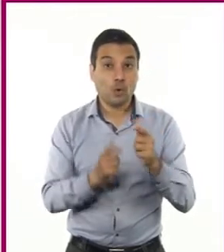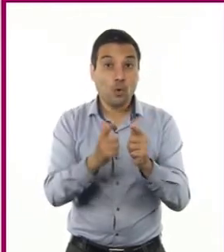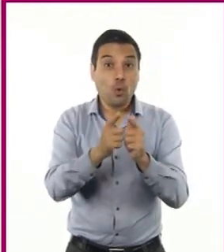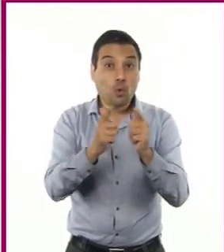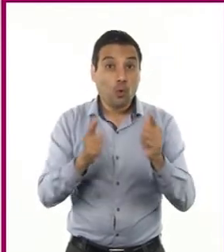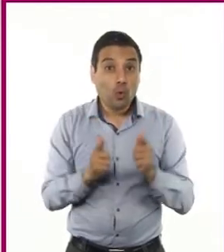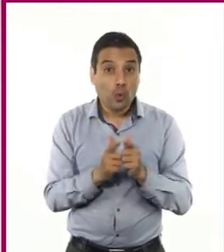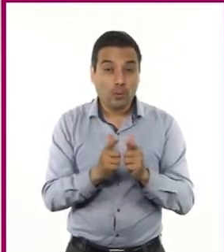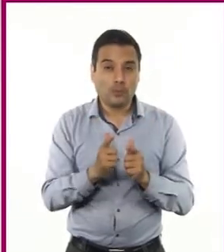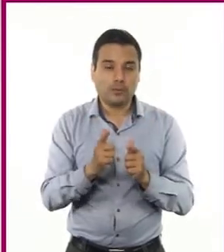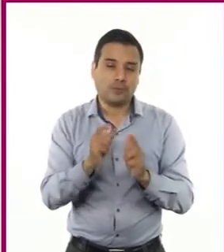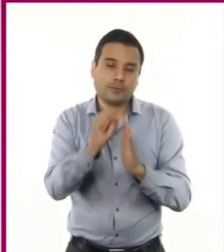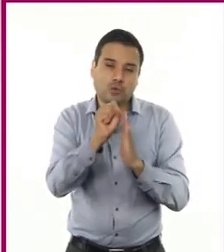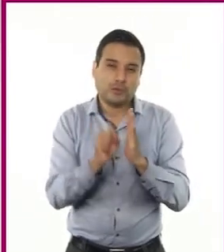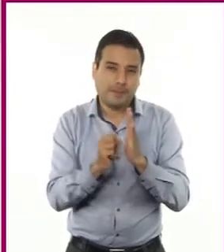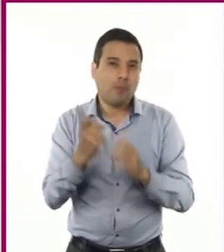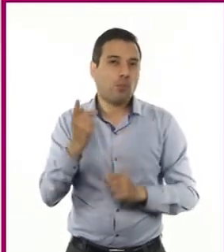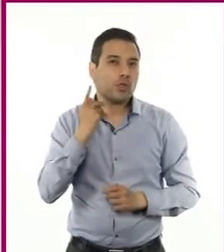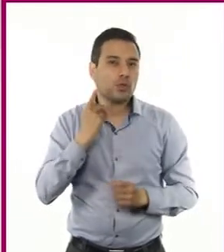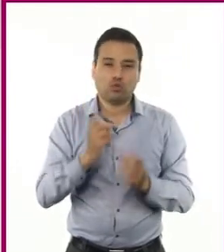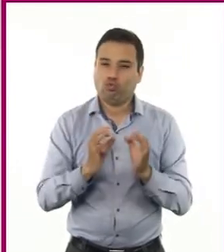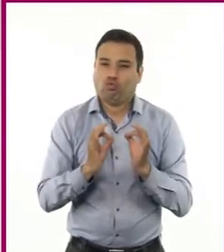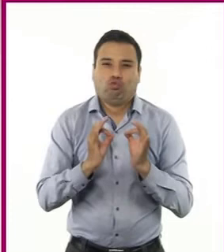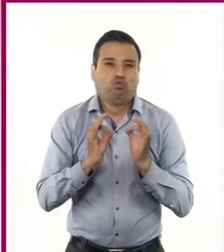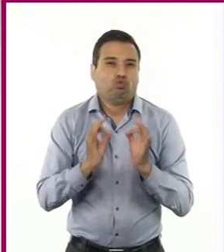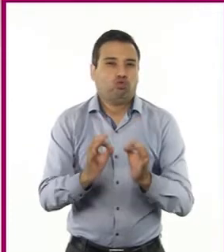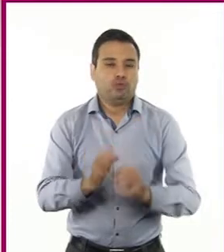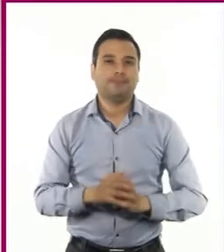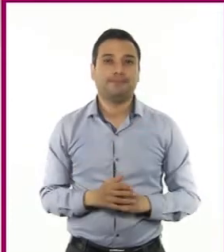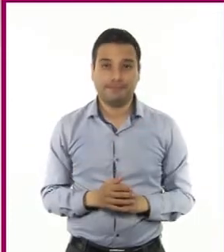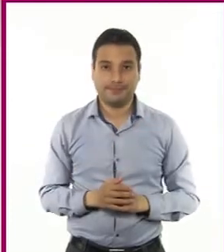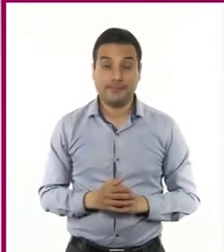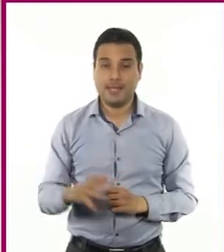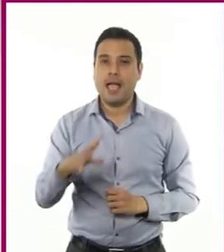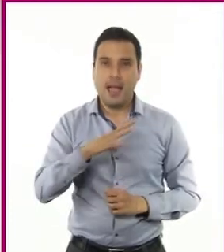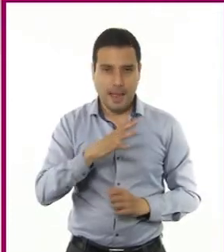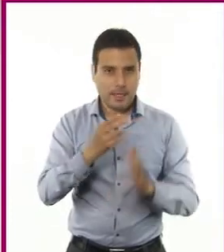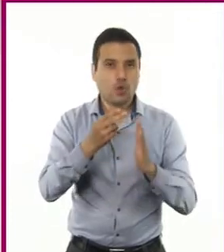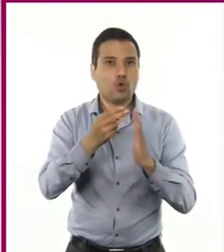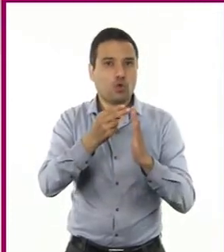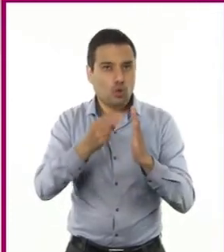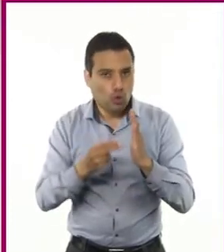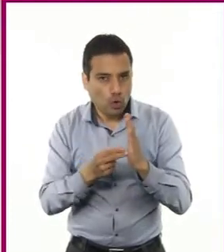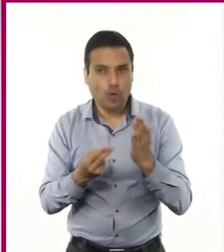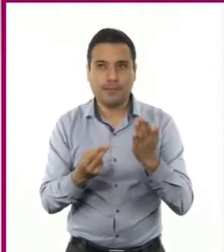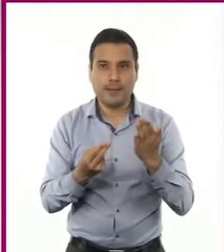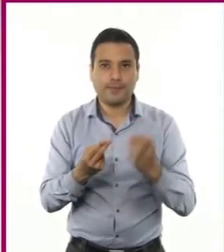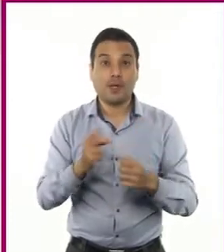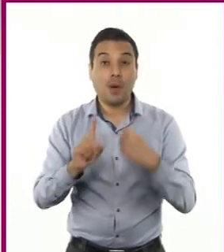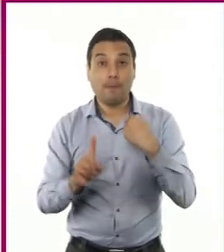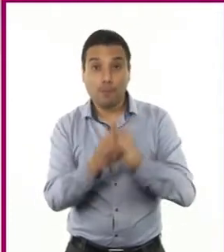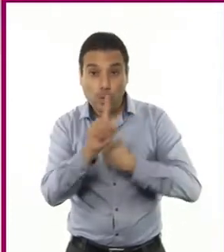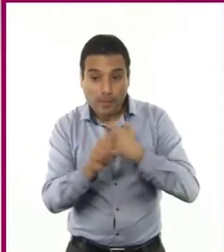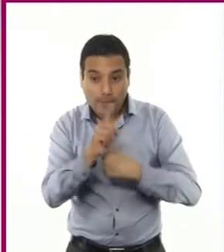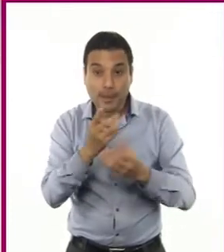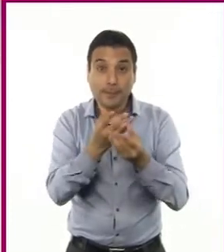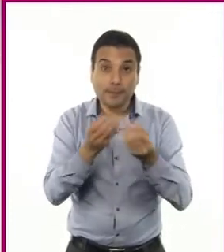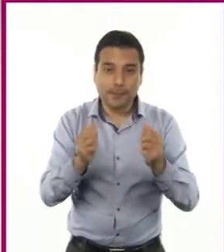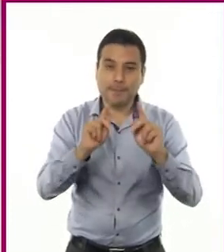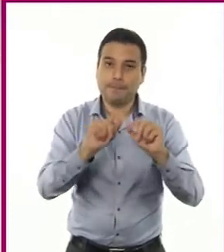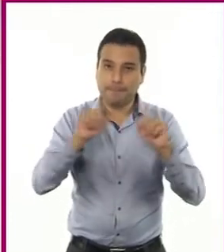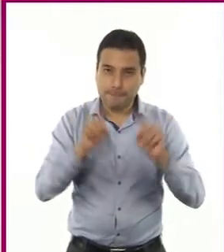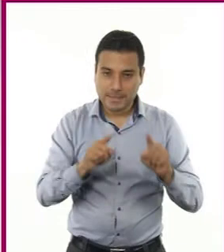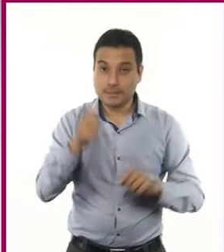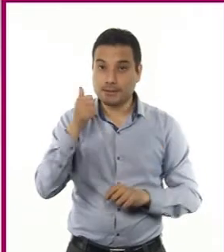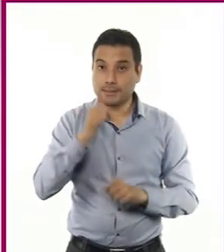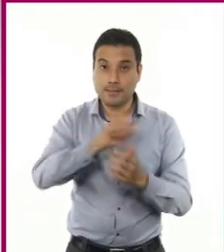político en donde sea una norma la deliberación, la representación política, la solución pacífica de los conflictos, el respeto del Estado